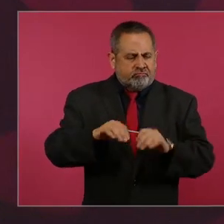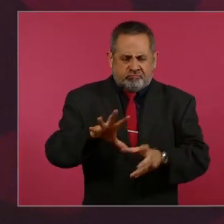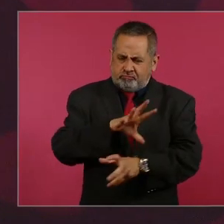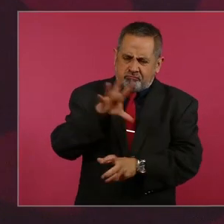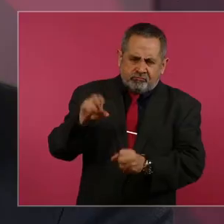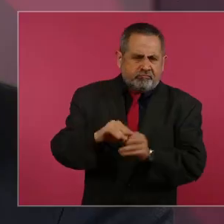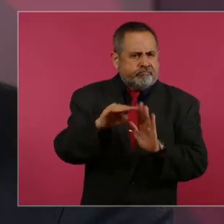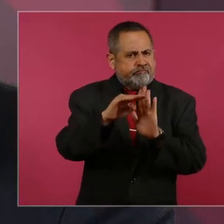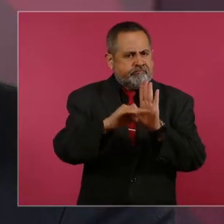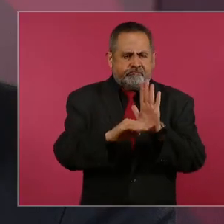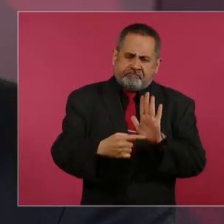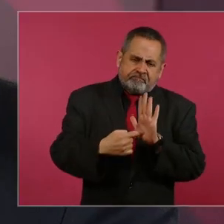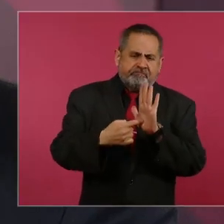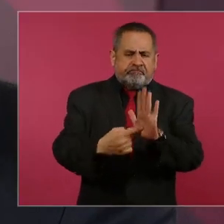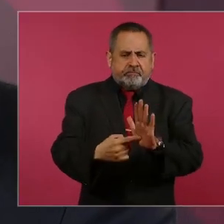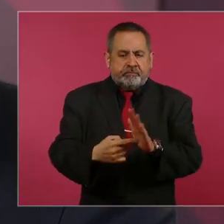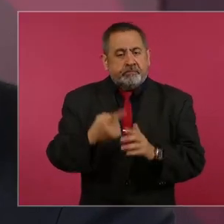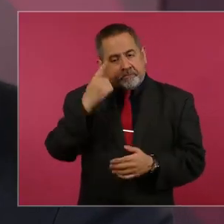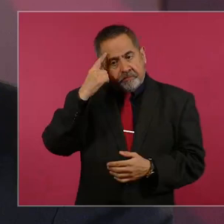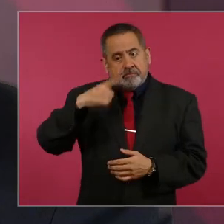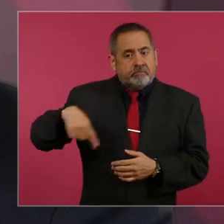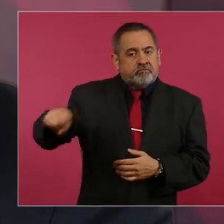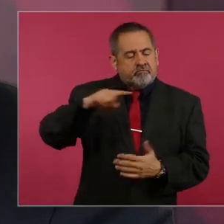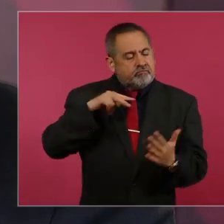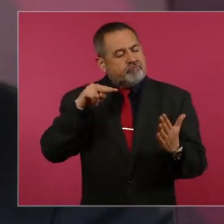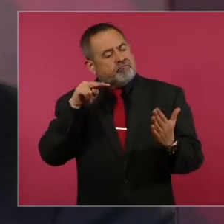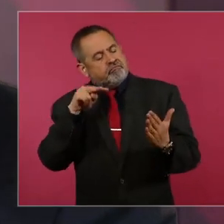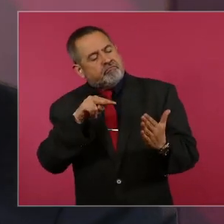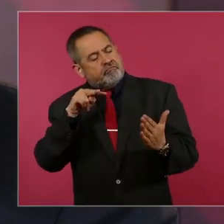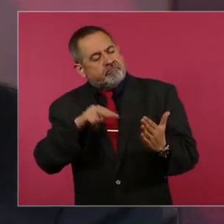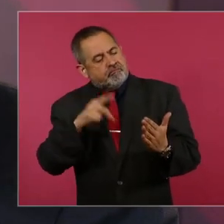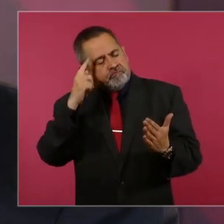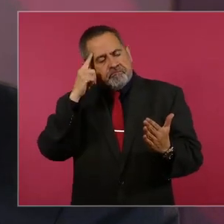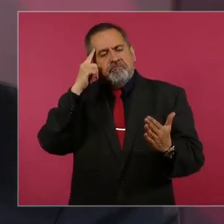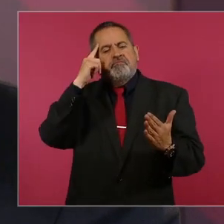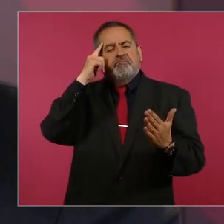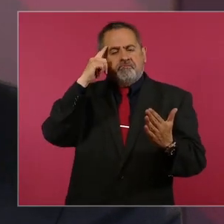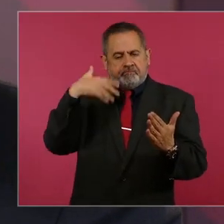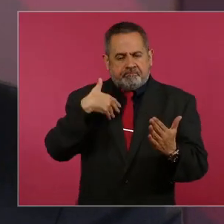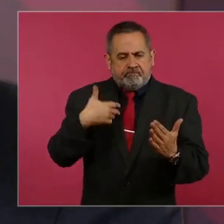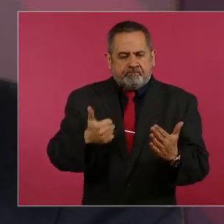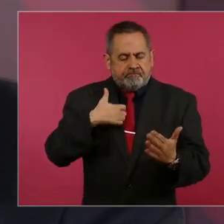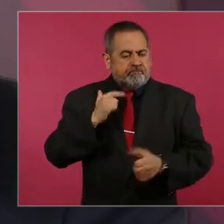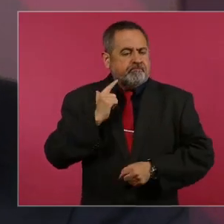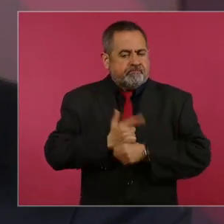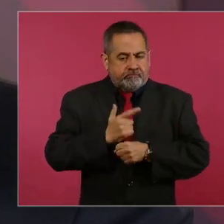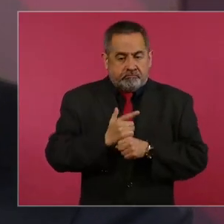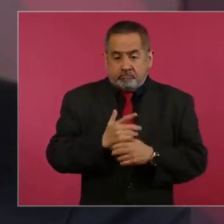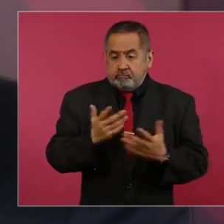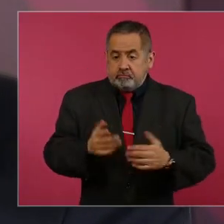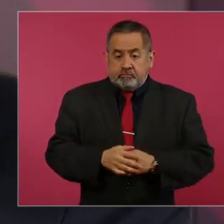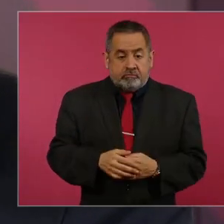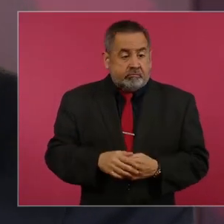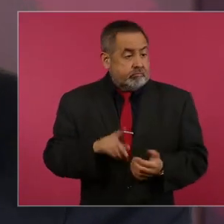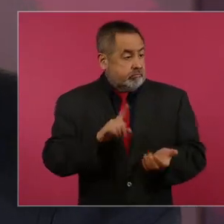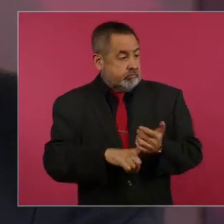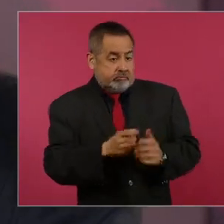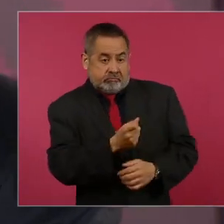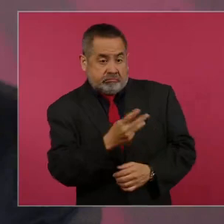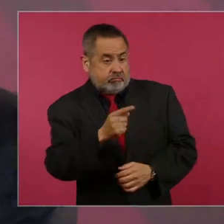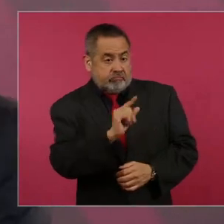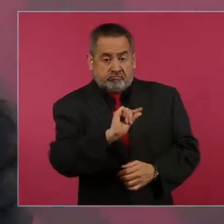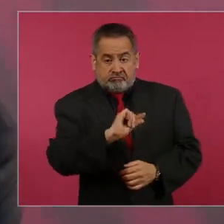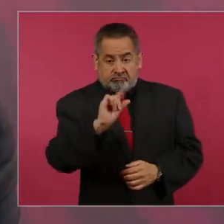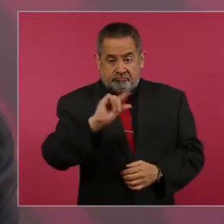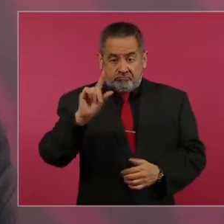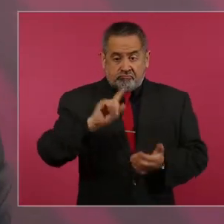para que los ciudadanos, incluso los especialistas en